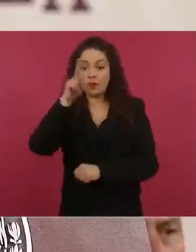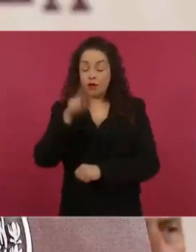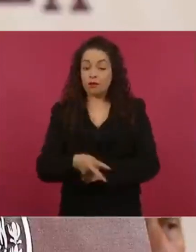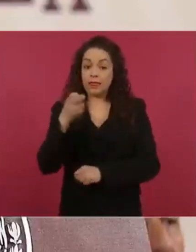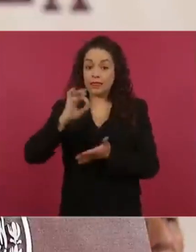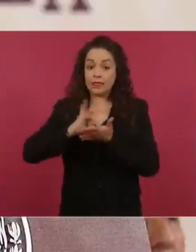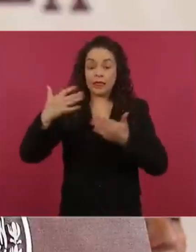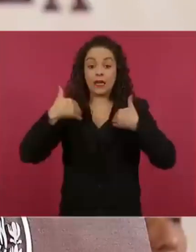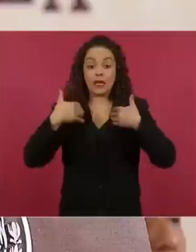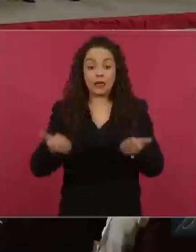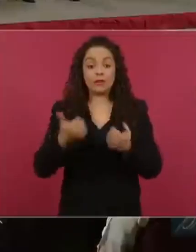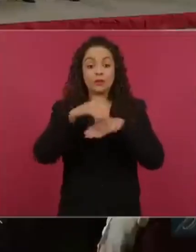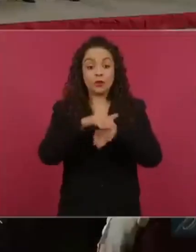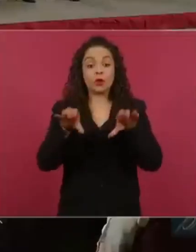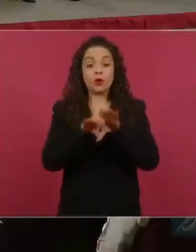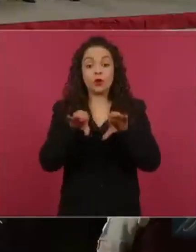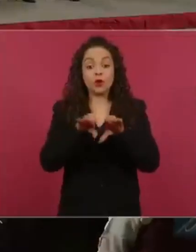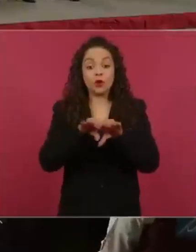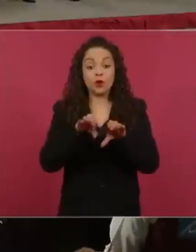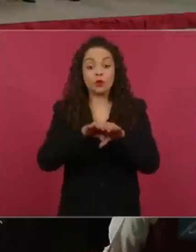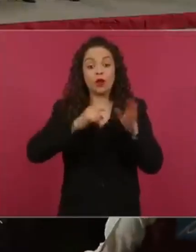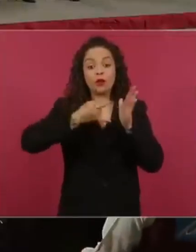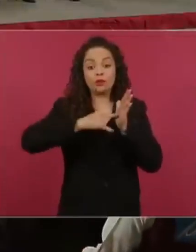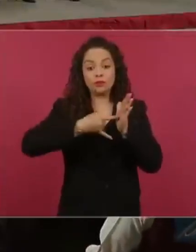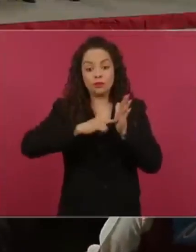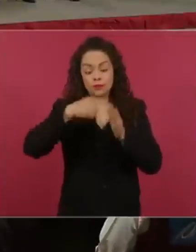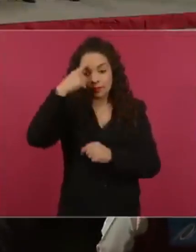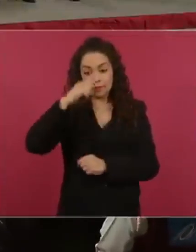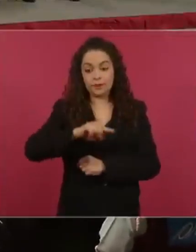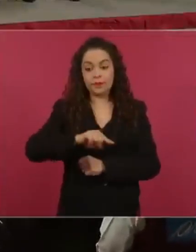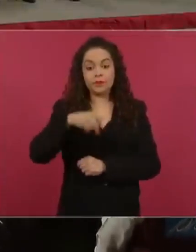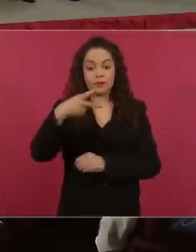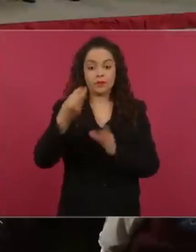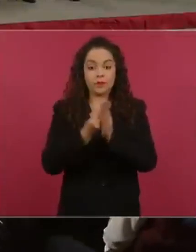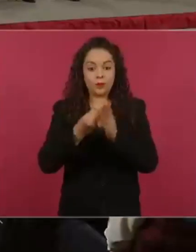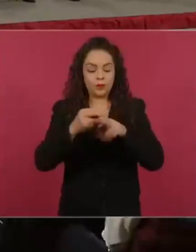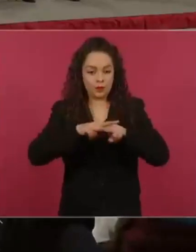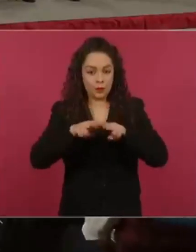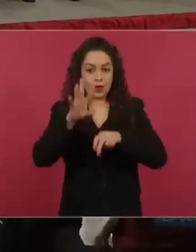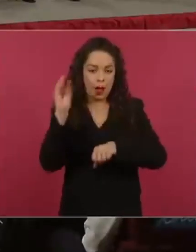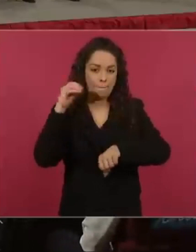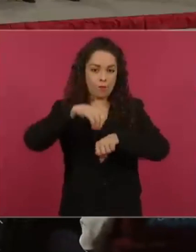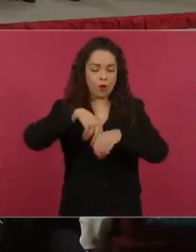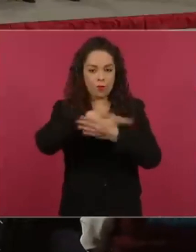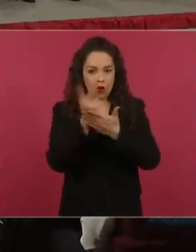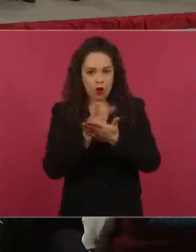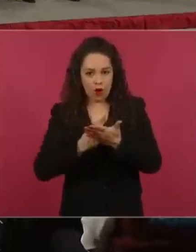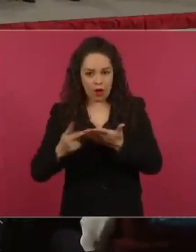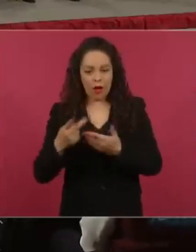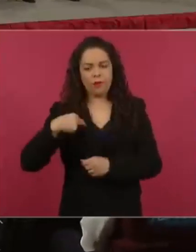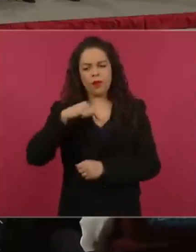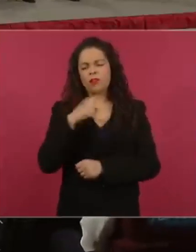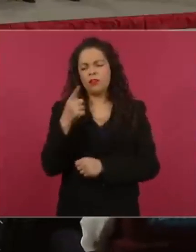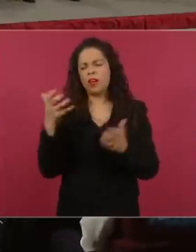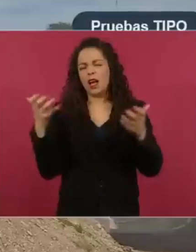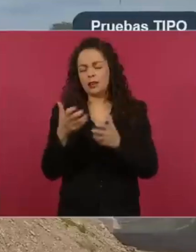el itinerario para la siguiente lámina, que ya es dentro del programa de validación. ¿Qué fue lo que hicimos? Bueno,